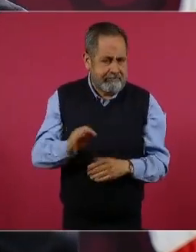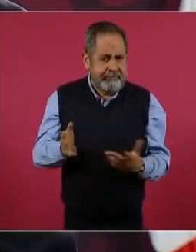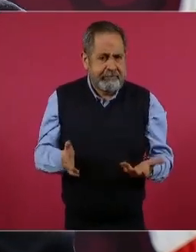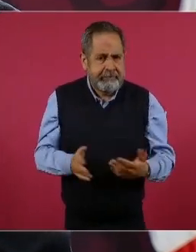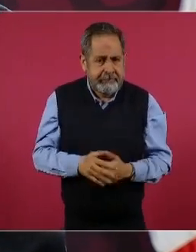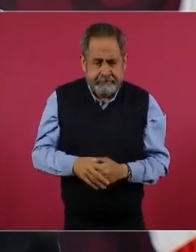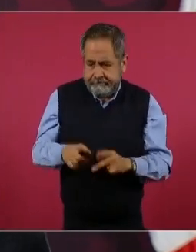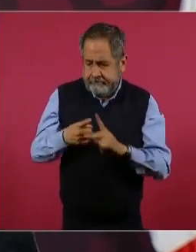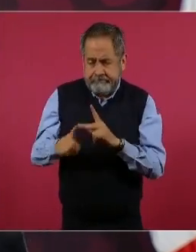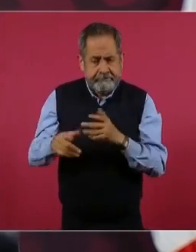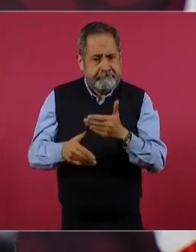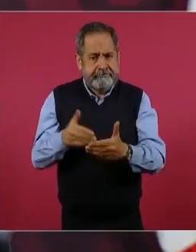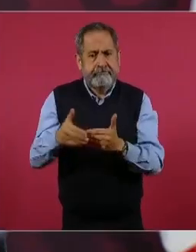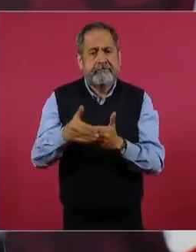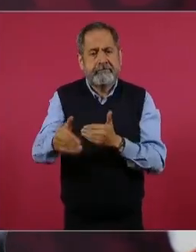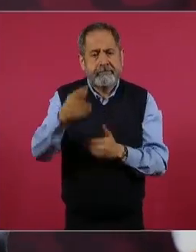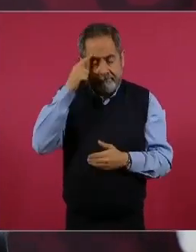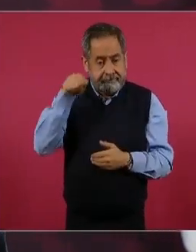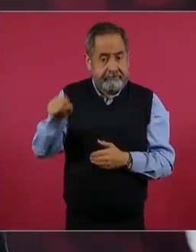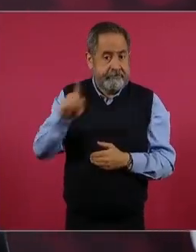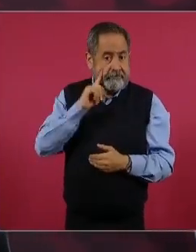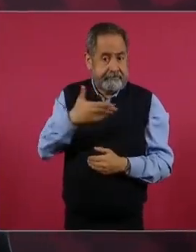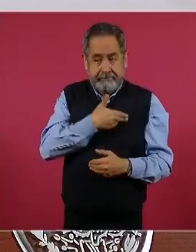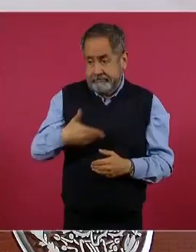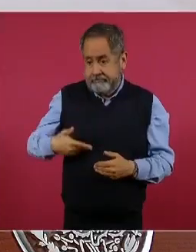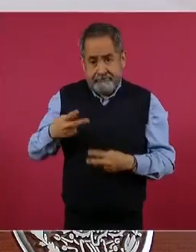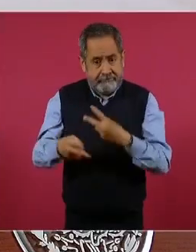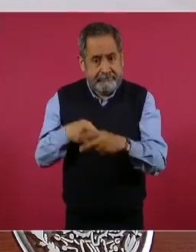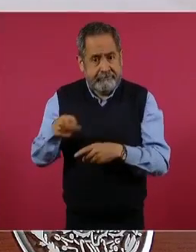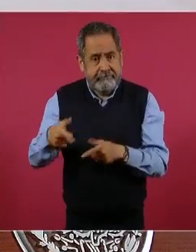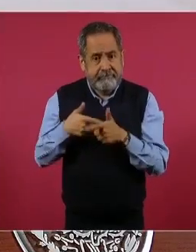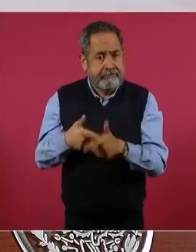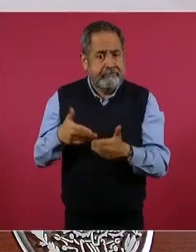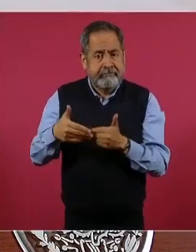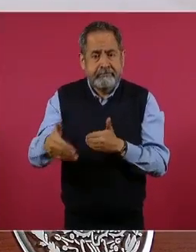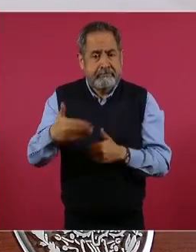Va a empezar la presidenta a